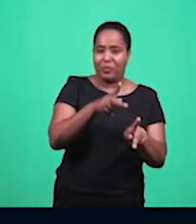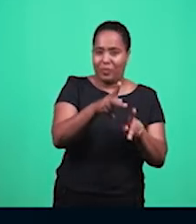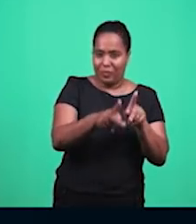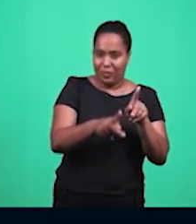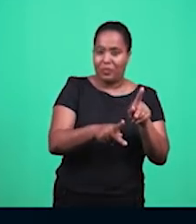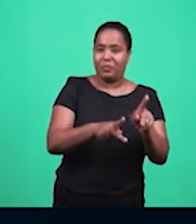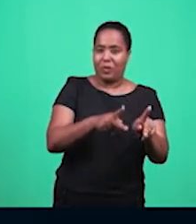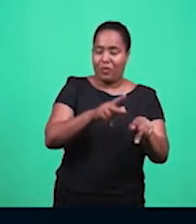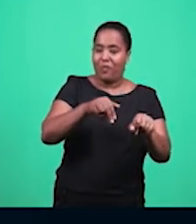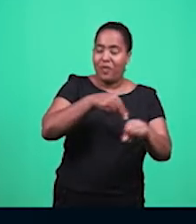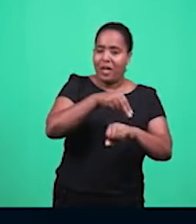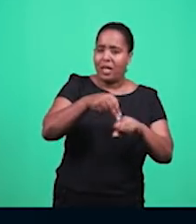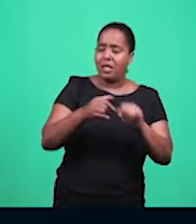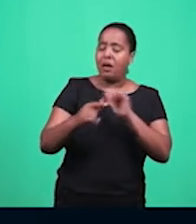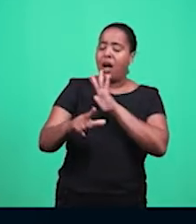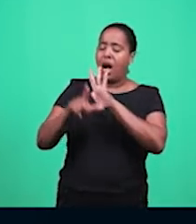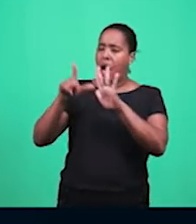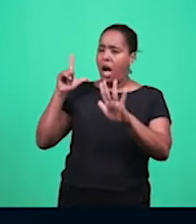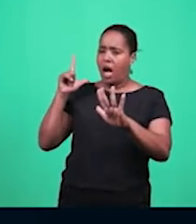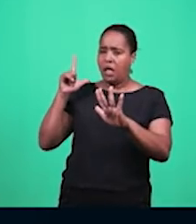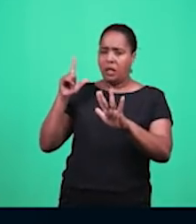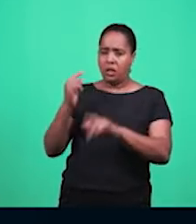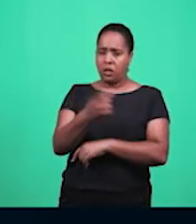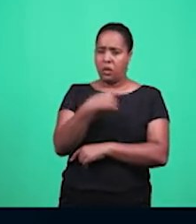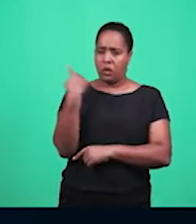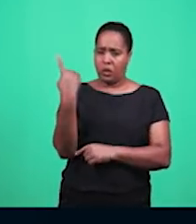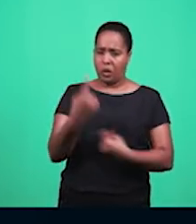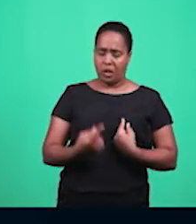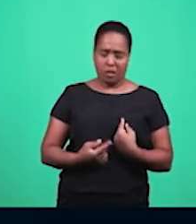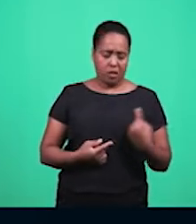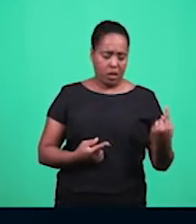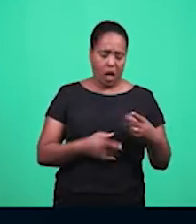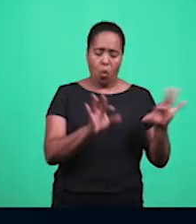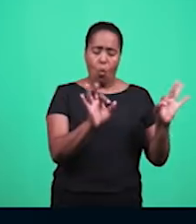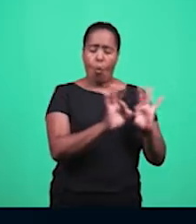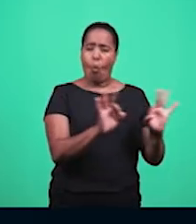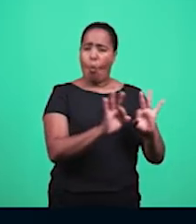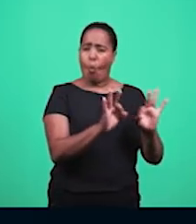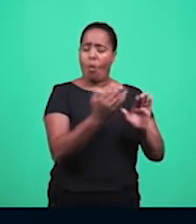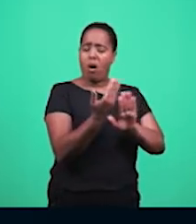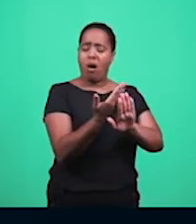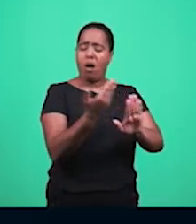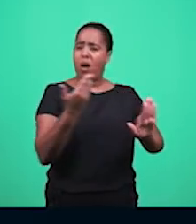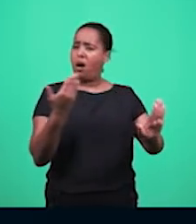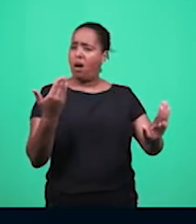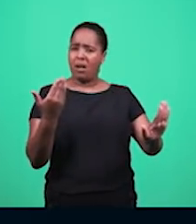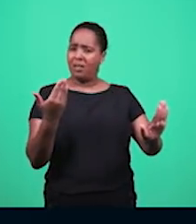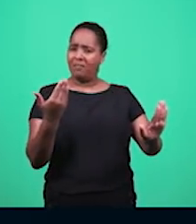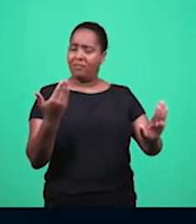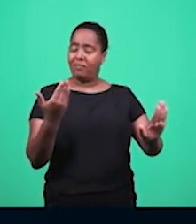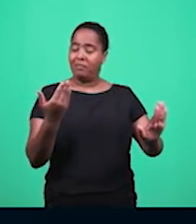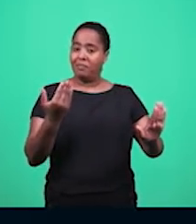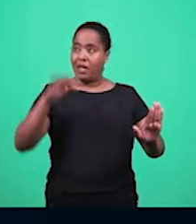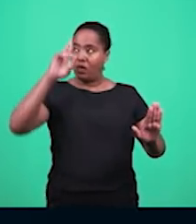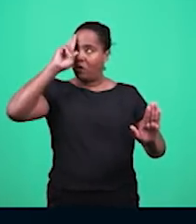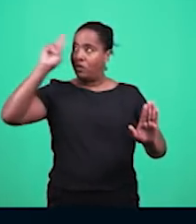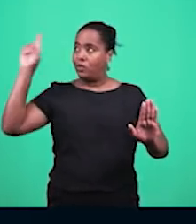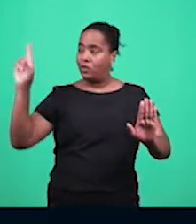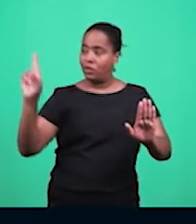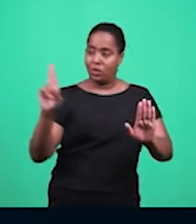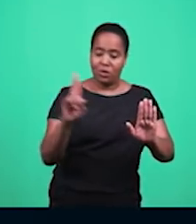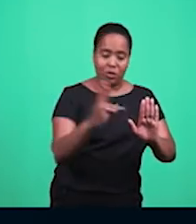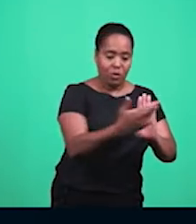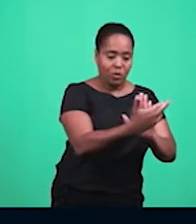nos hizo alcanzar cuando nosotros no éramos nada cuando éramos polvo y el señor nos alcanzó él nos